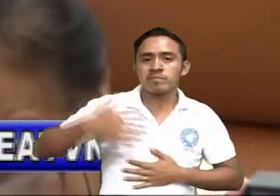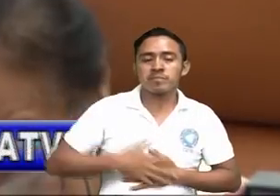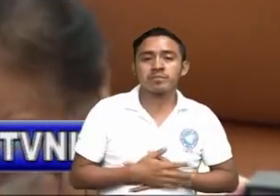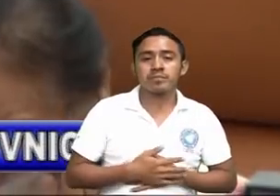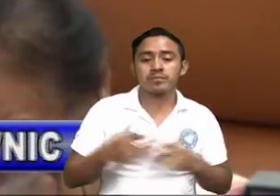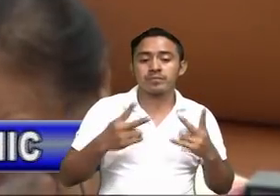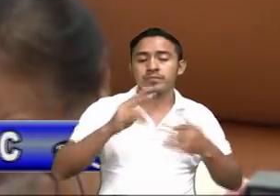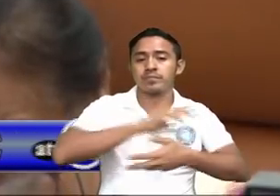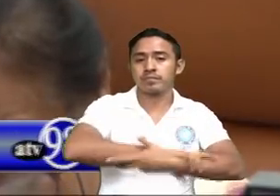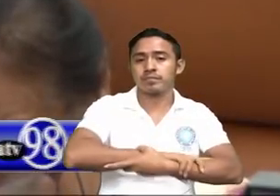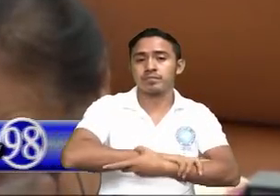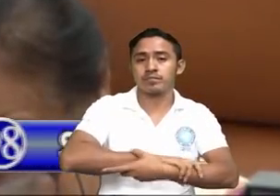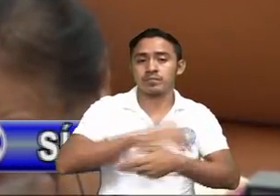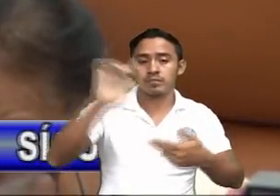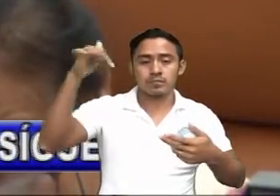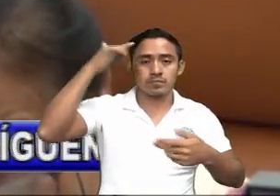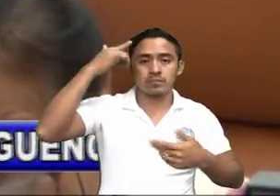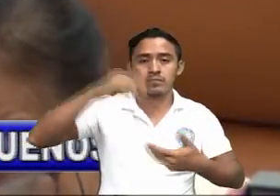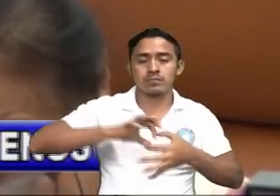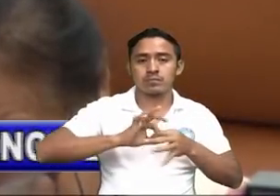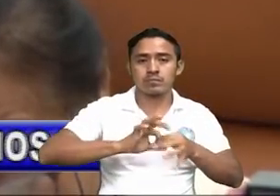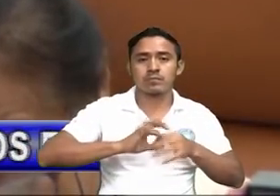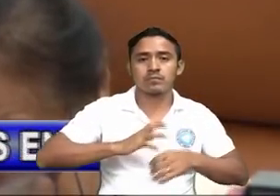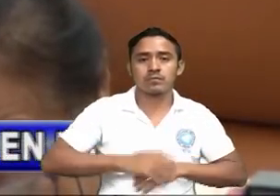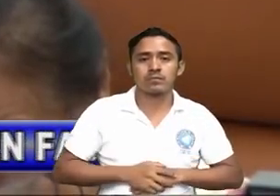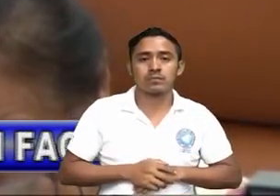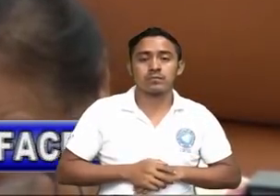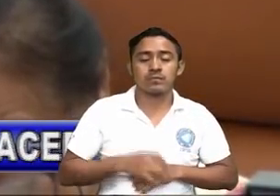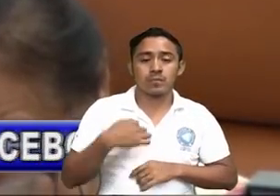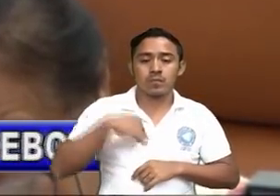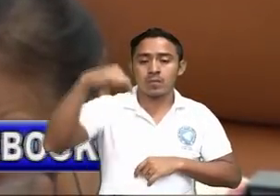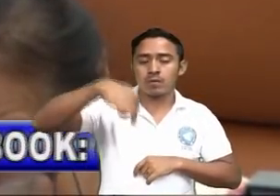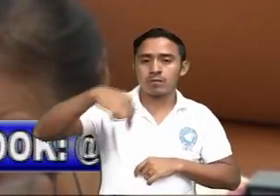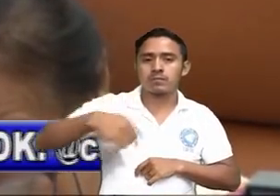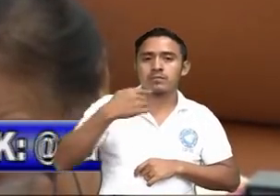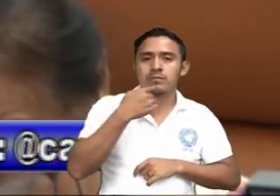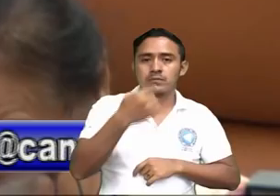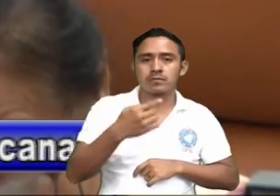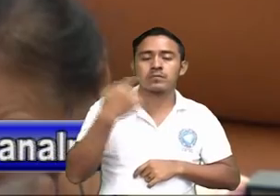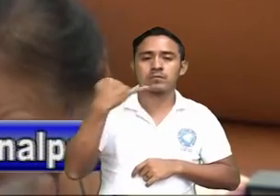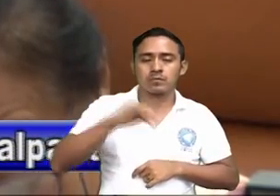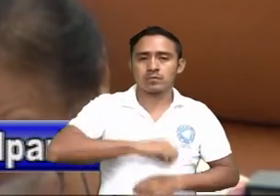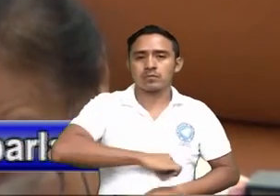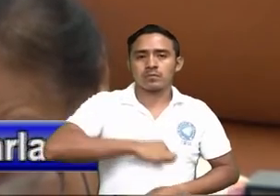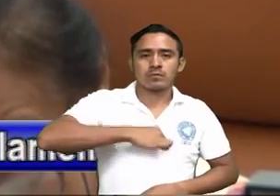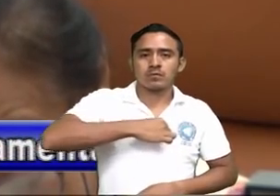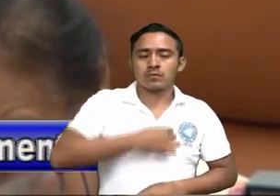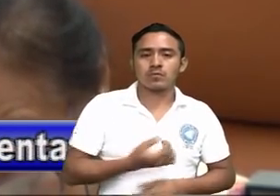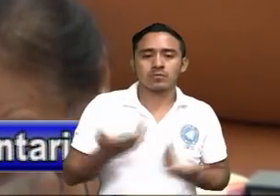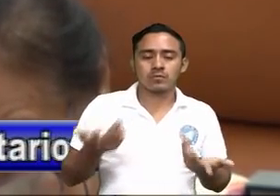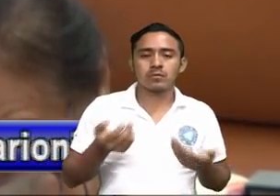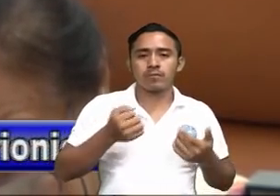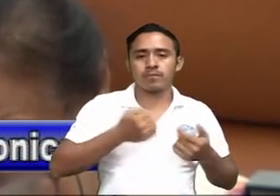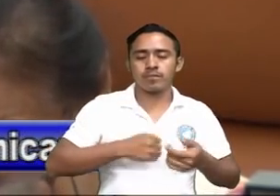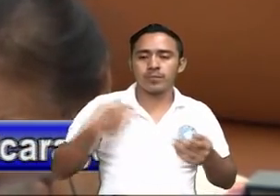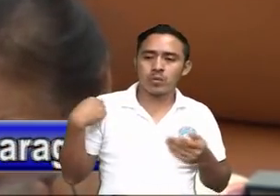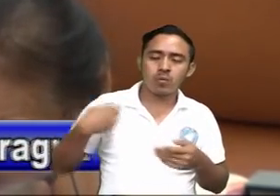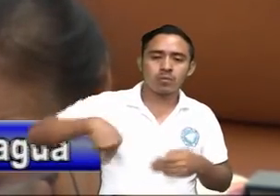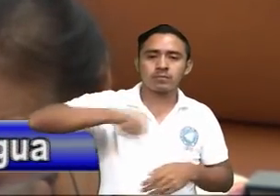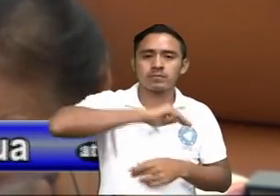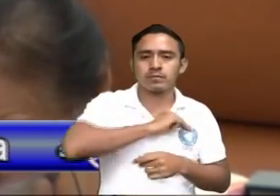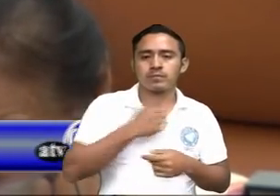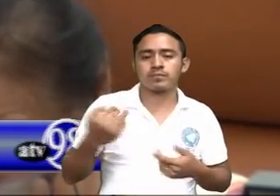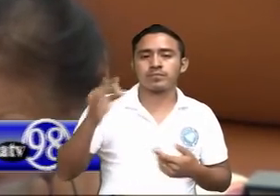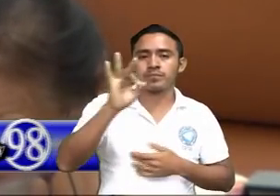gobierno de reconciliación y unidad nacional. Y hoy reafirmamos nuestro orgullo de ser integrante de esta